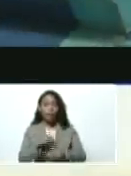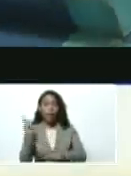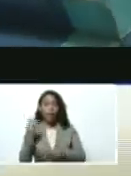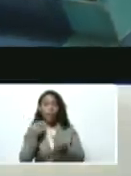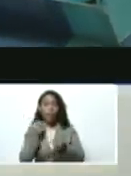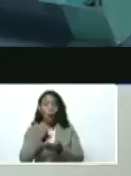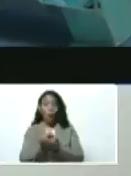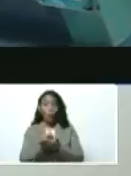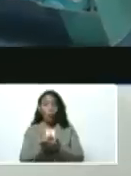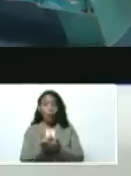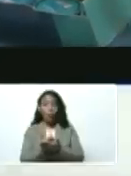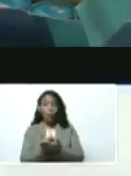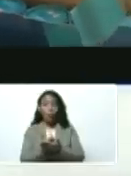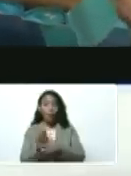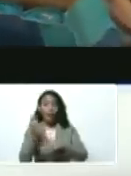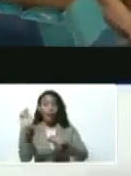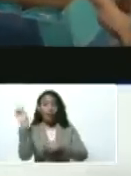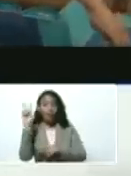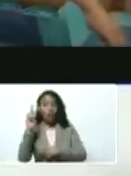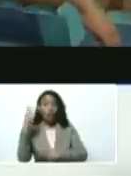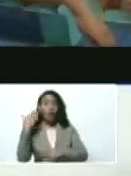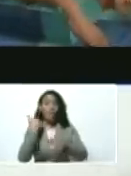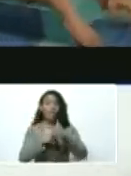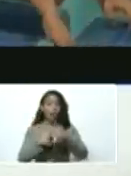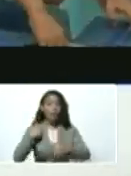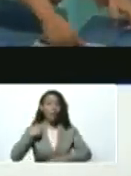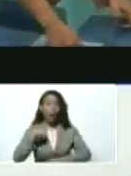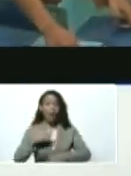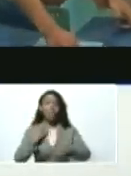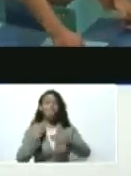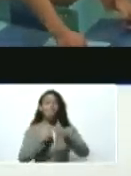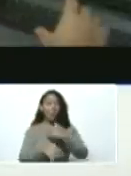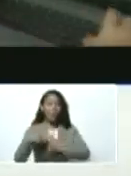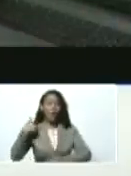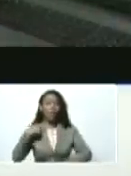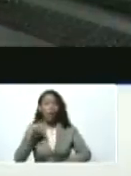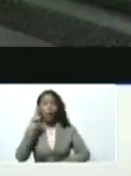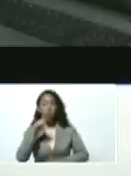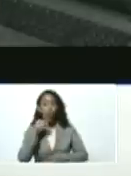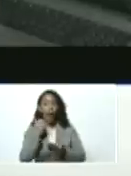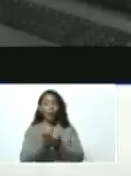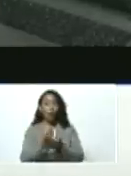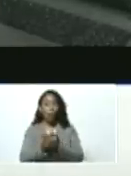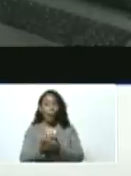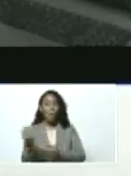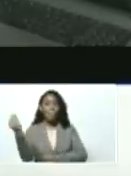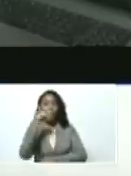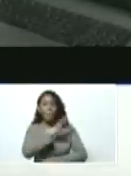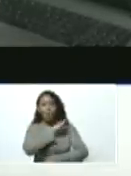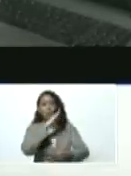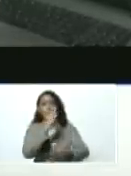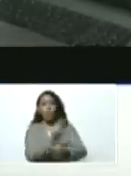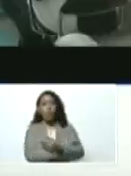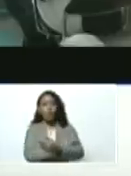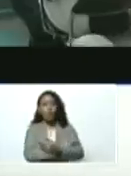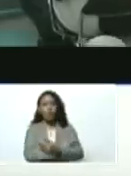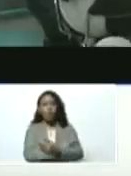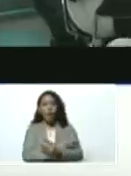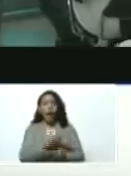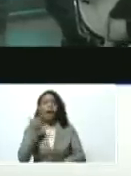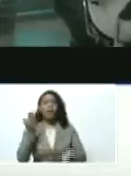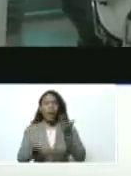economía que Venezuela va a tener. Vamos a tener una economía más poderosa,